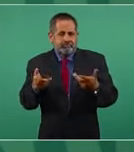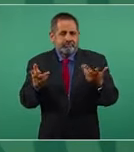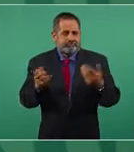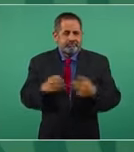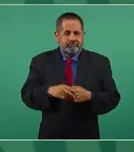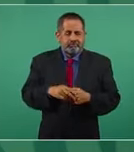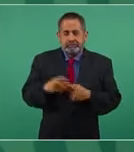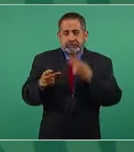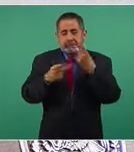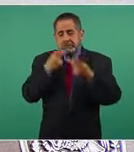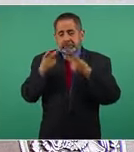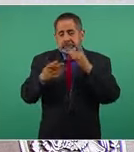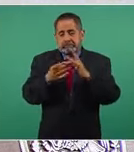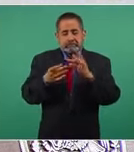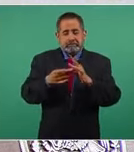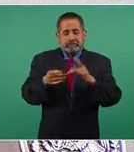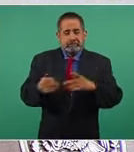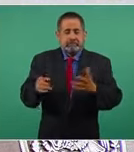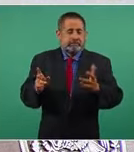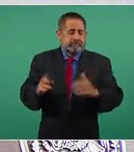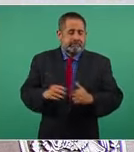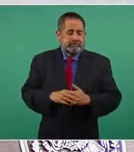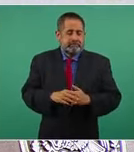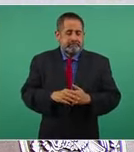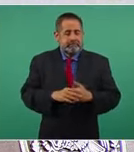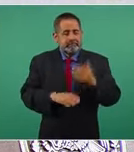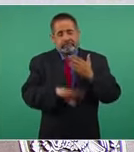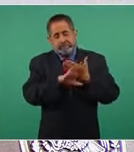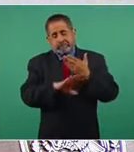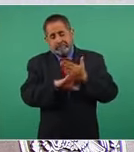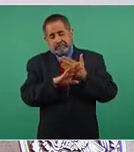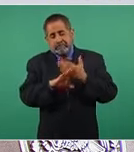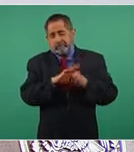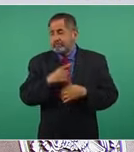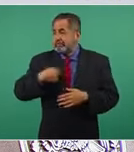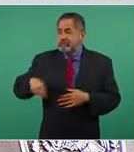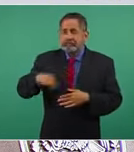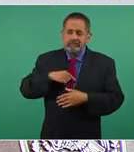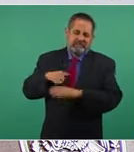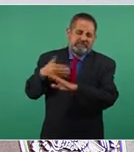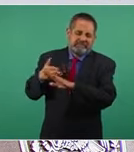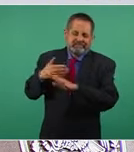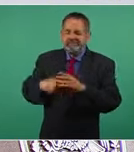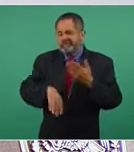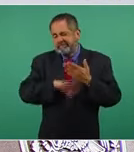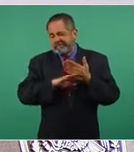a un comentarista y todo es en contra.